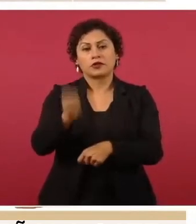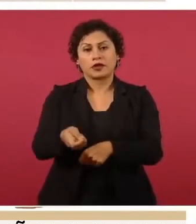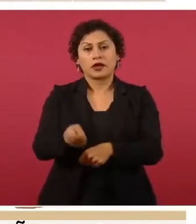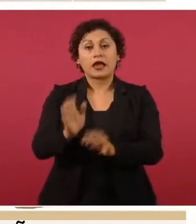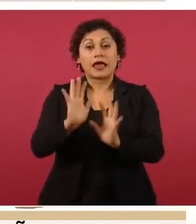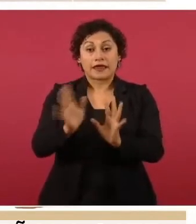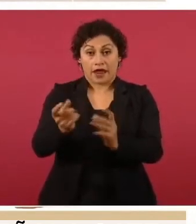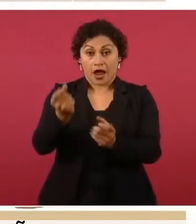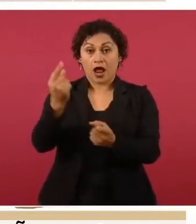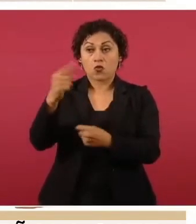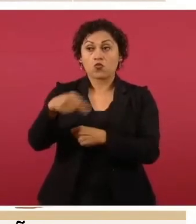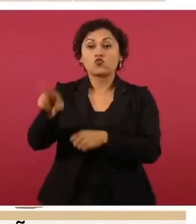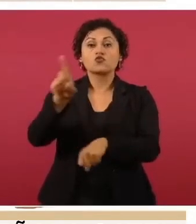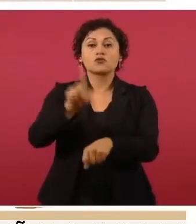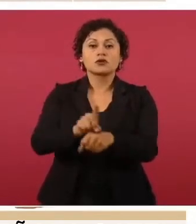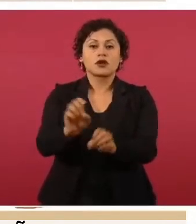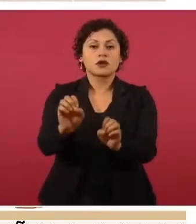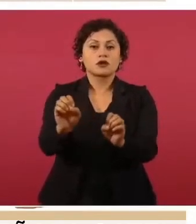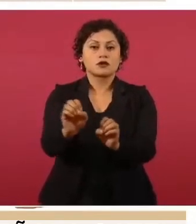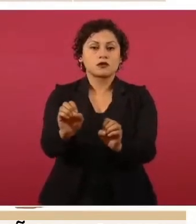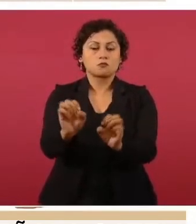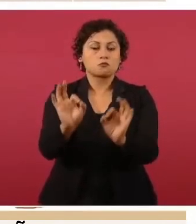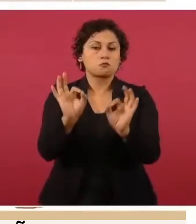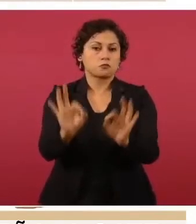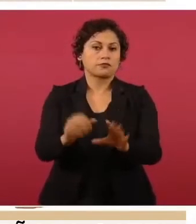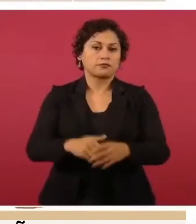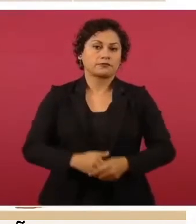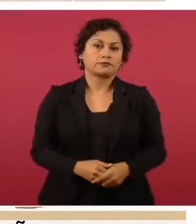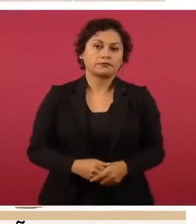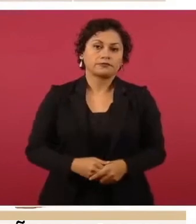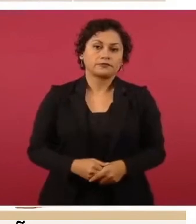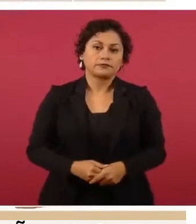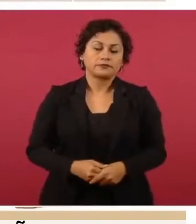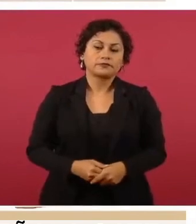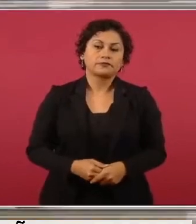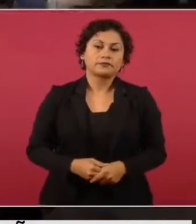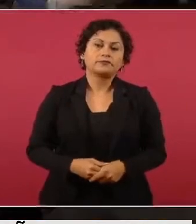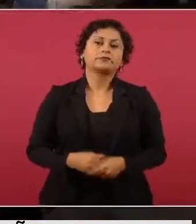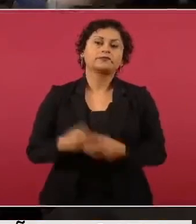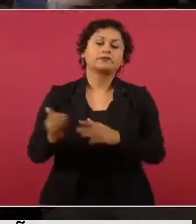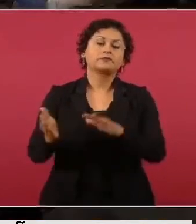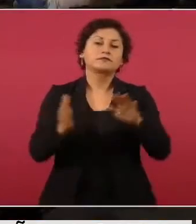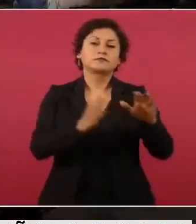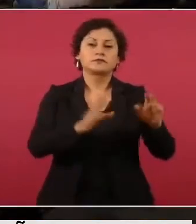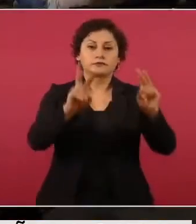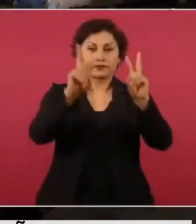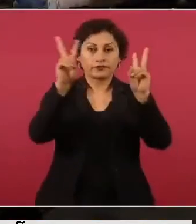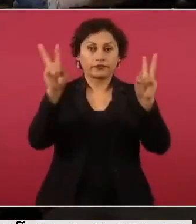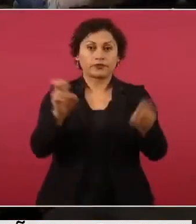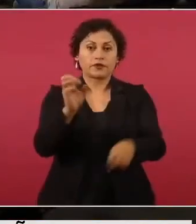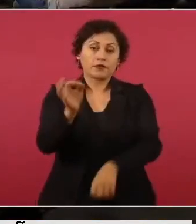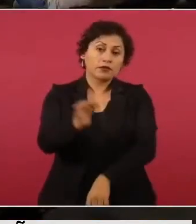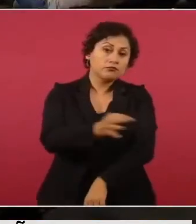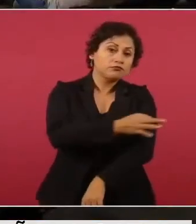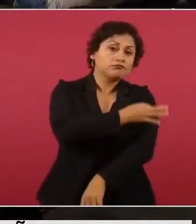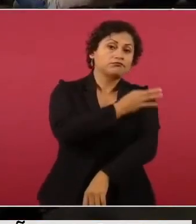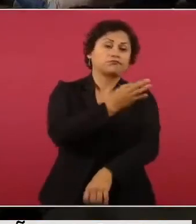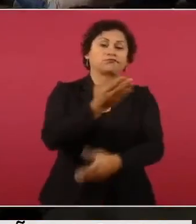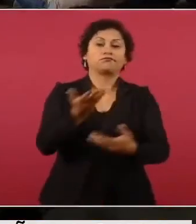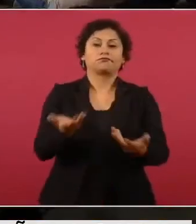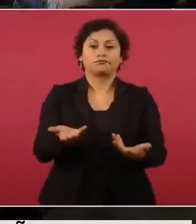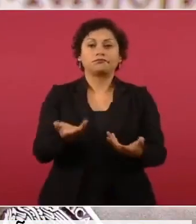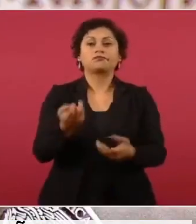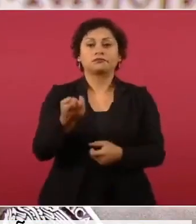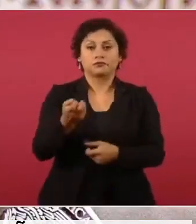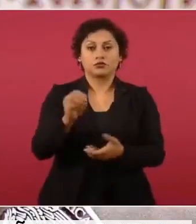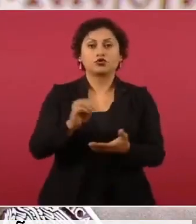defunciones durante ese periodo. Por último, la vacunación sigue en este momento en el